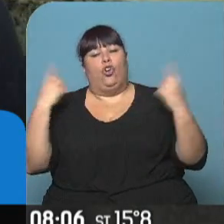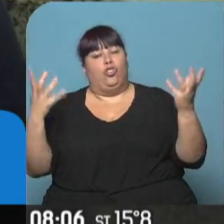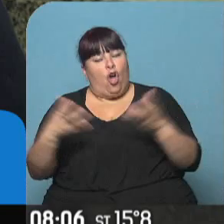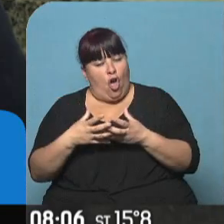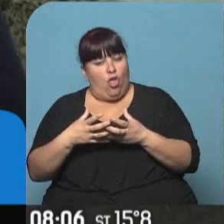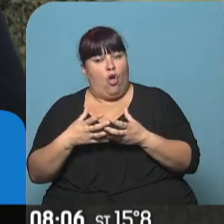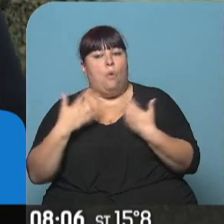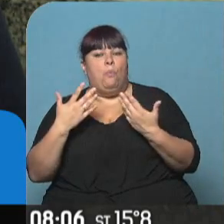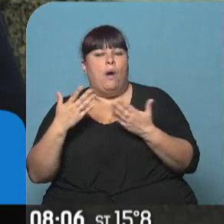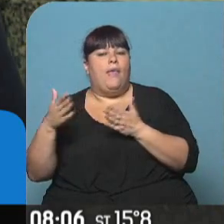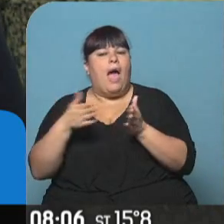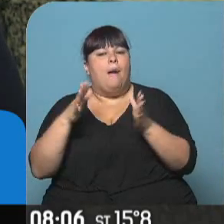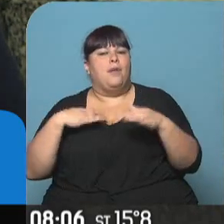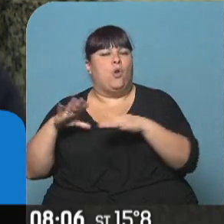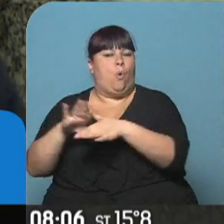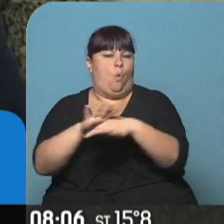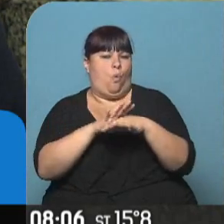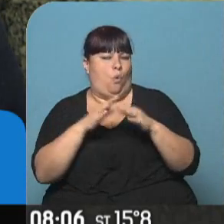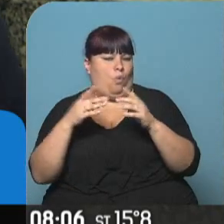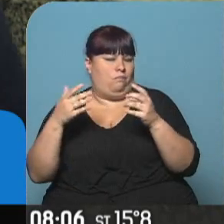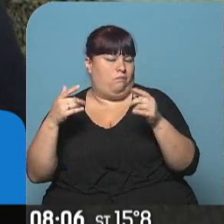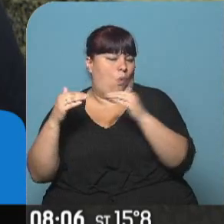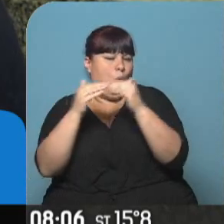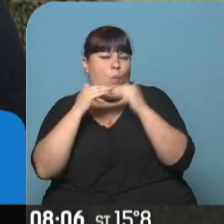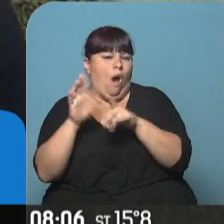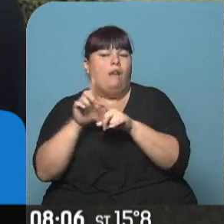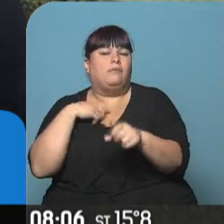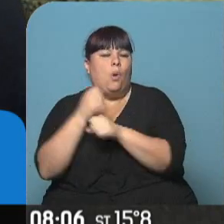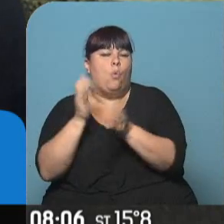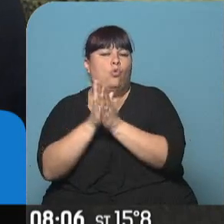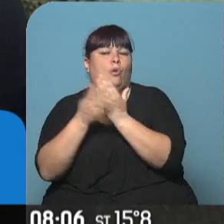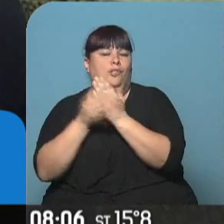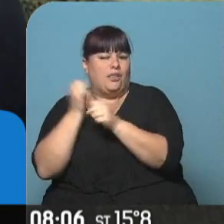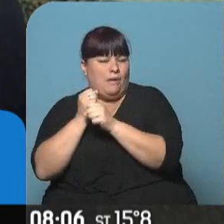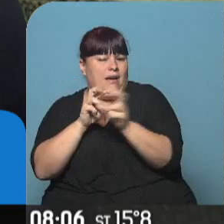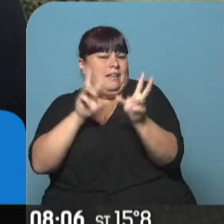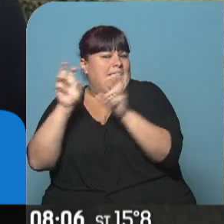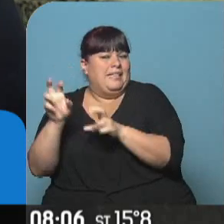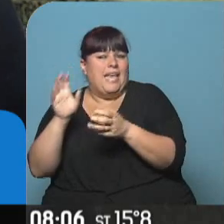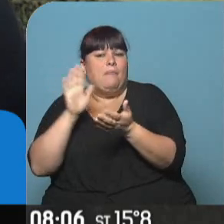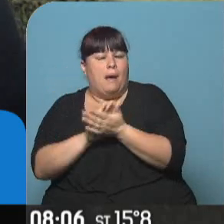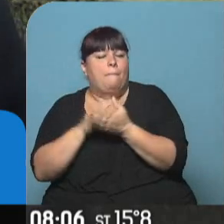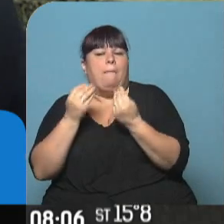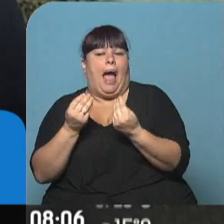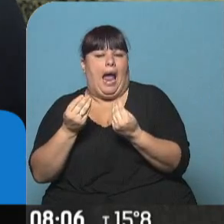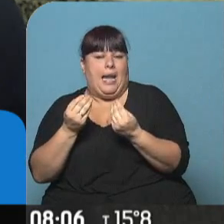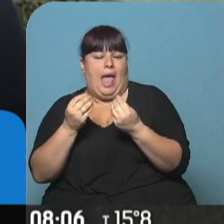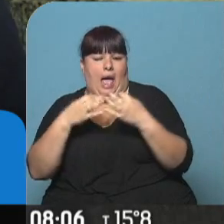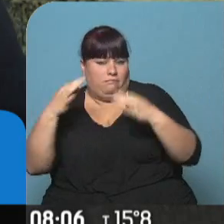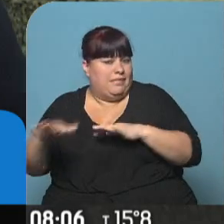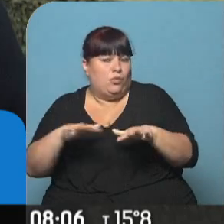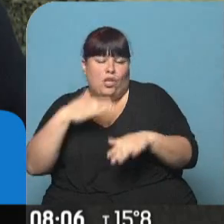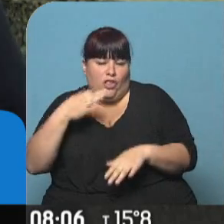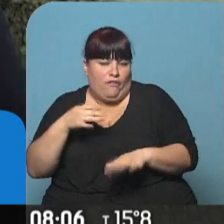todos caminos comunes, ¿no? Digamos, nosotros venimos trabajando con el Ministerio de Trabajo temas que hacen a una